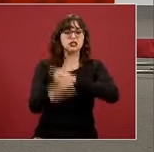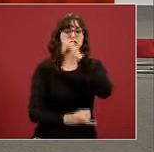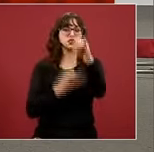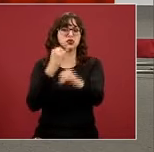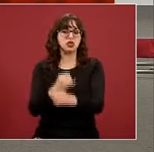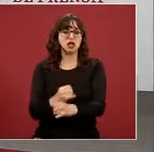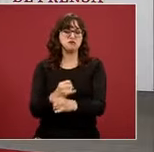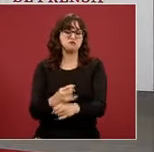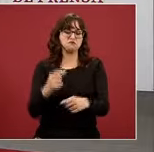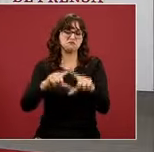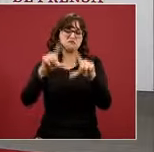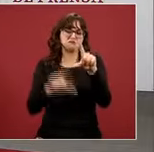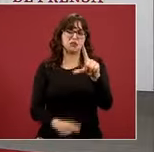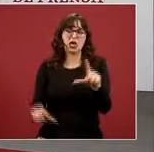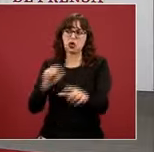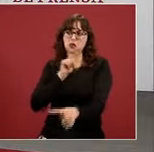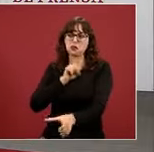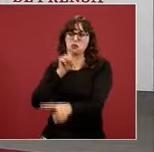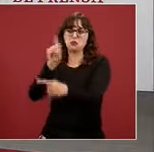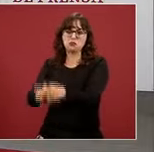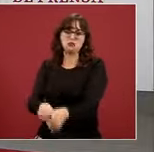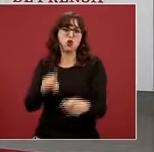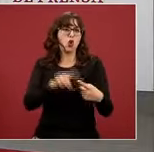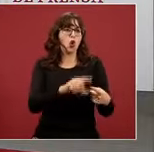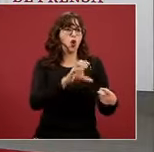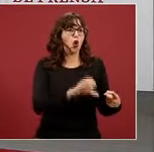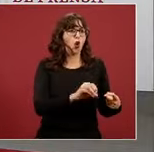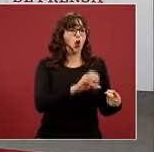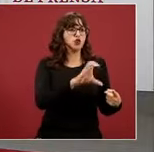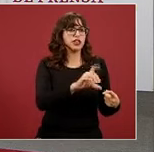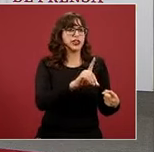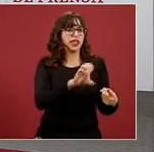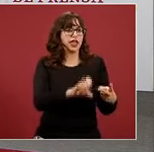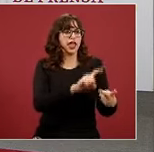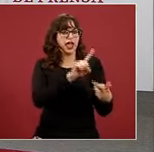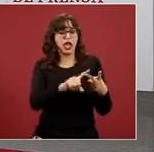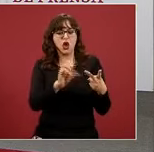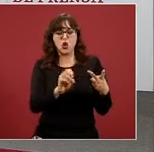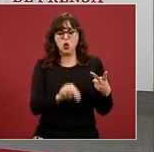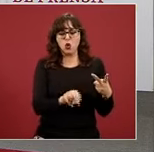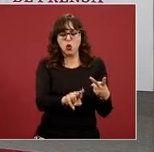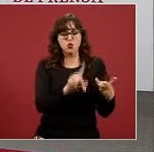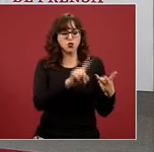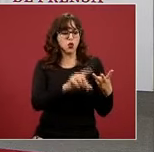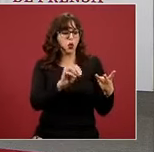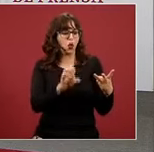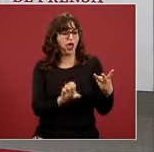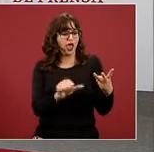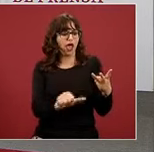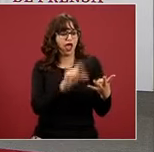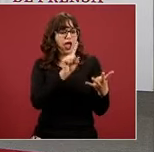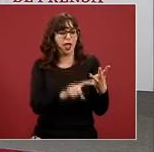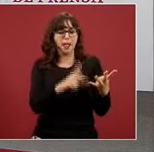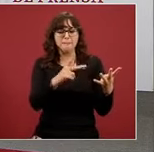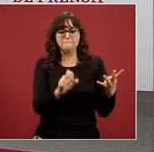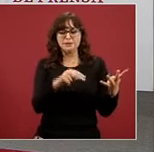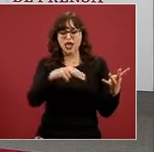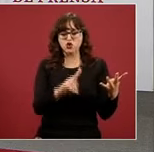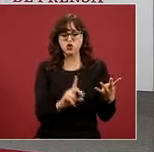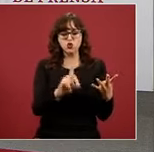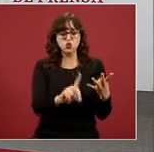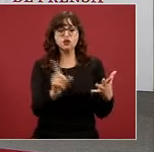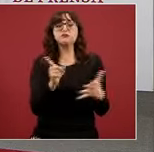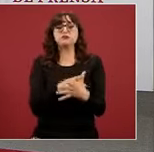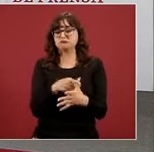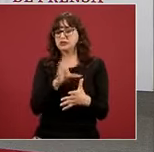México. México participa en la OCDE, en la ONU, en el PNUD, en la OEA y de esa misma forma en la CIS.